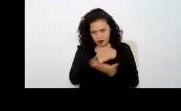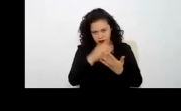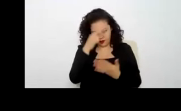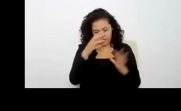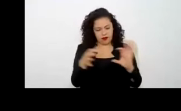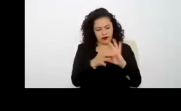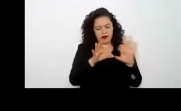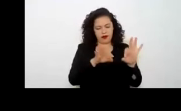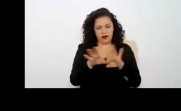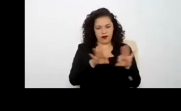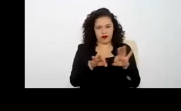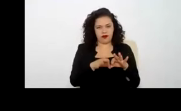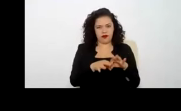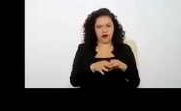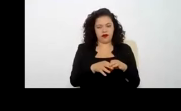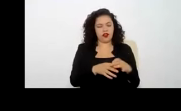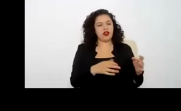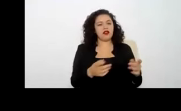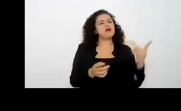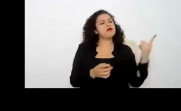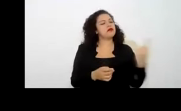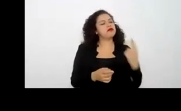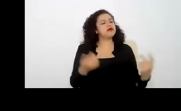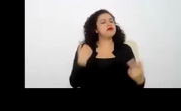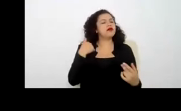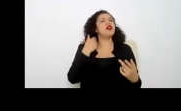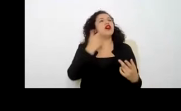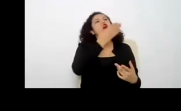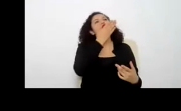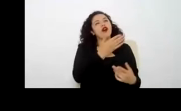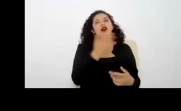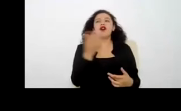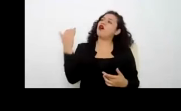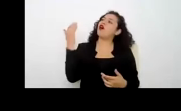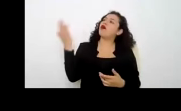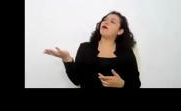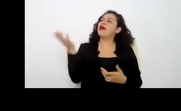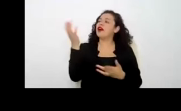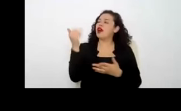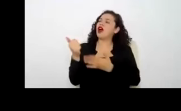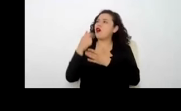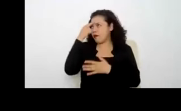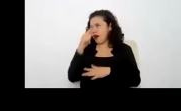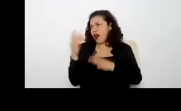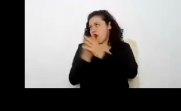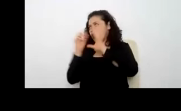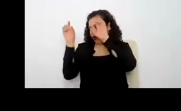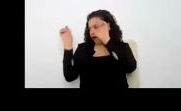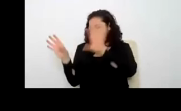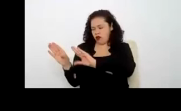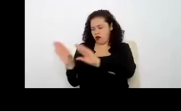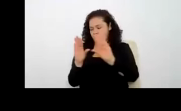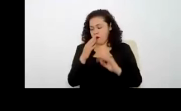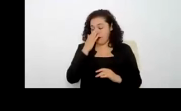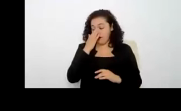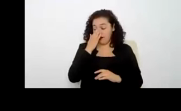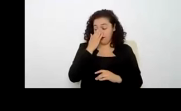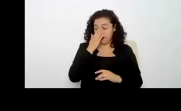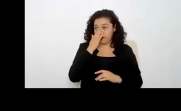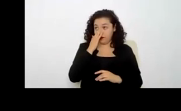se nos acercan, nos buscan, nos piden que les apoyemos con ciertas capacitaciones y ciertos temas que son de